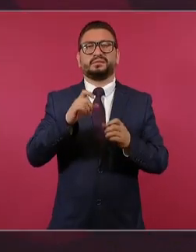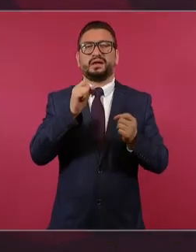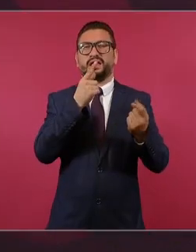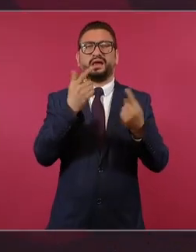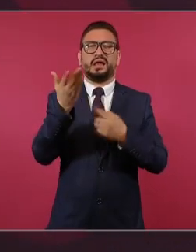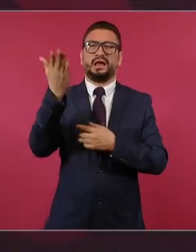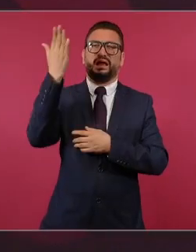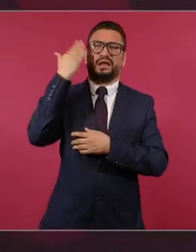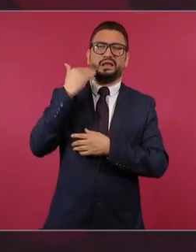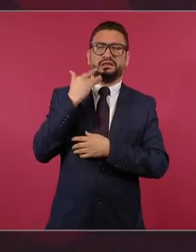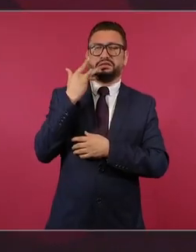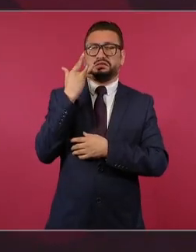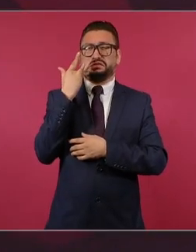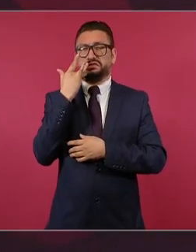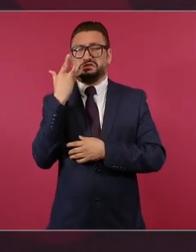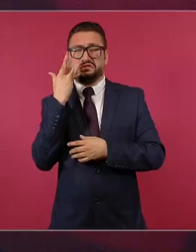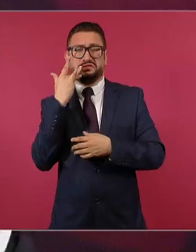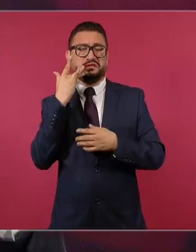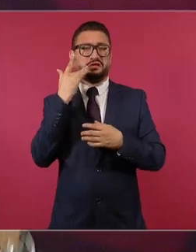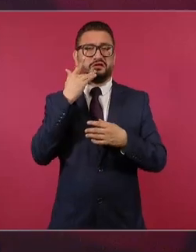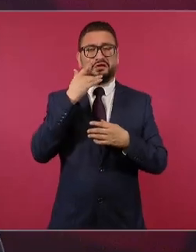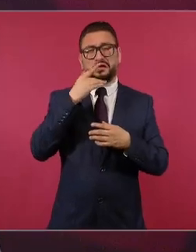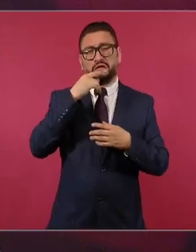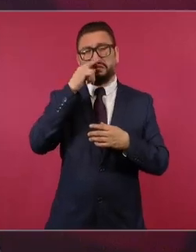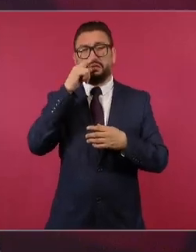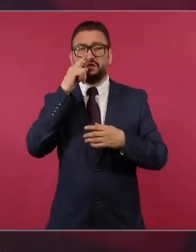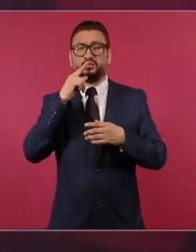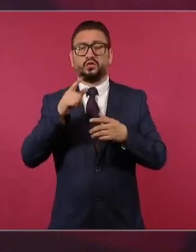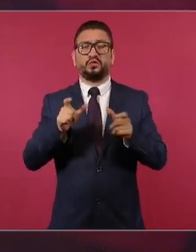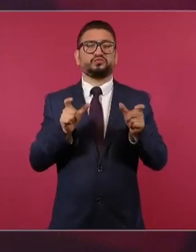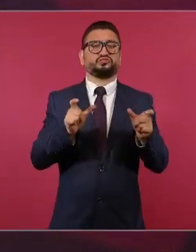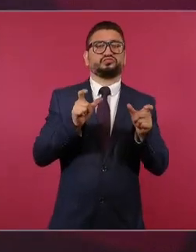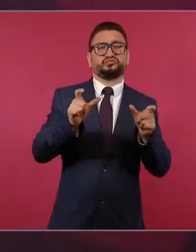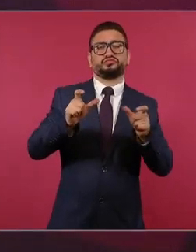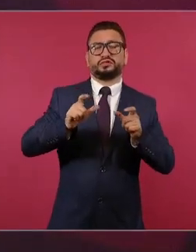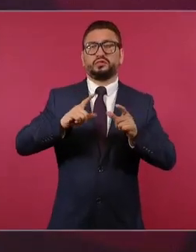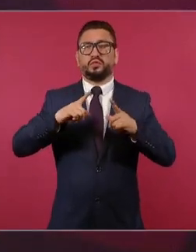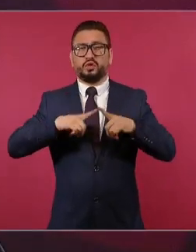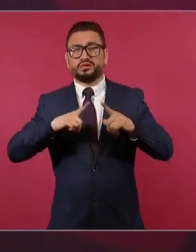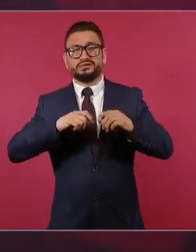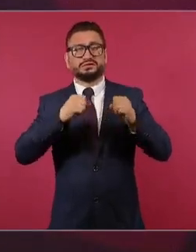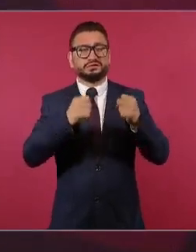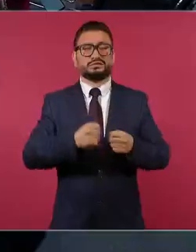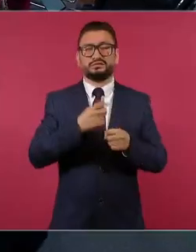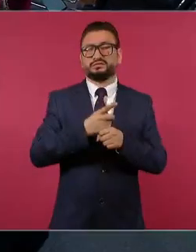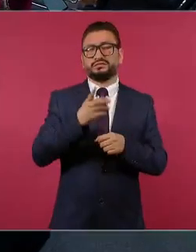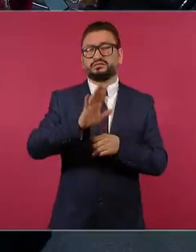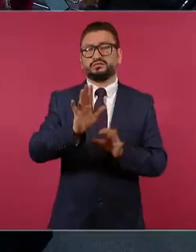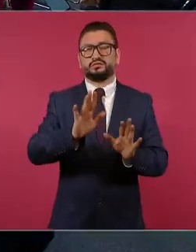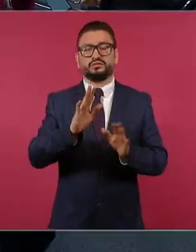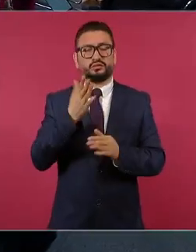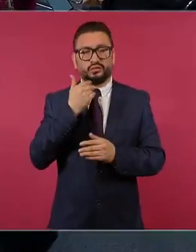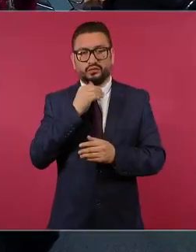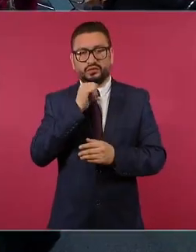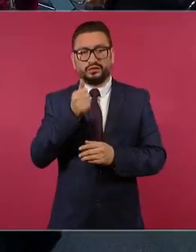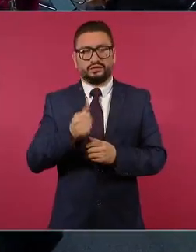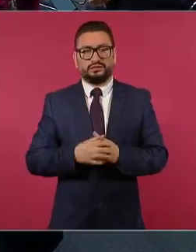que existía, no era la seguridad. Es que